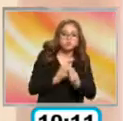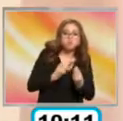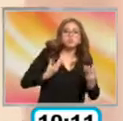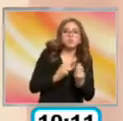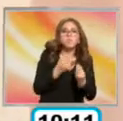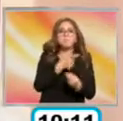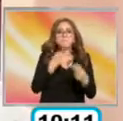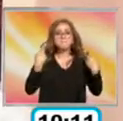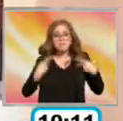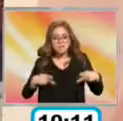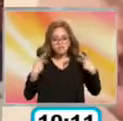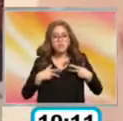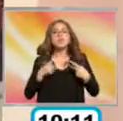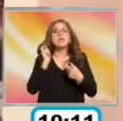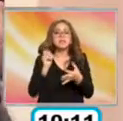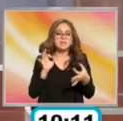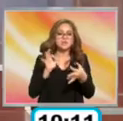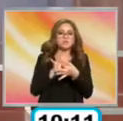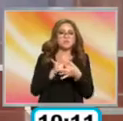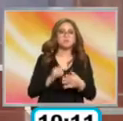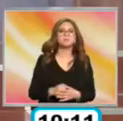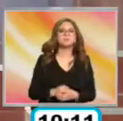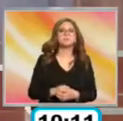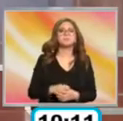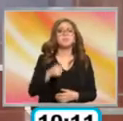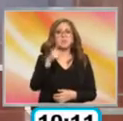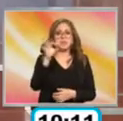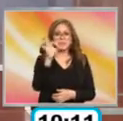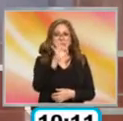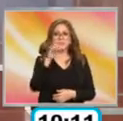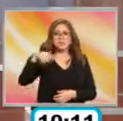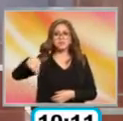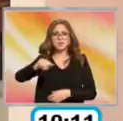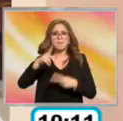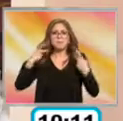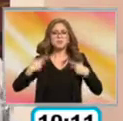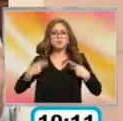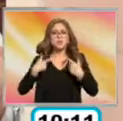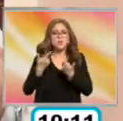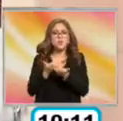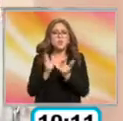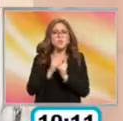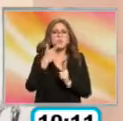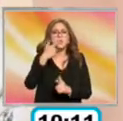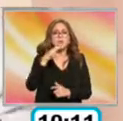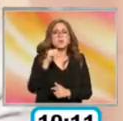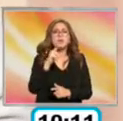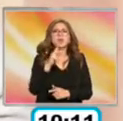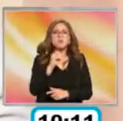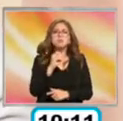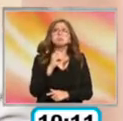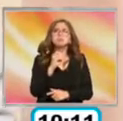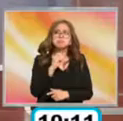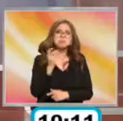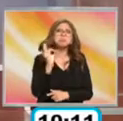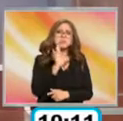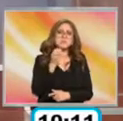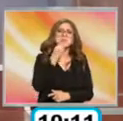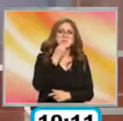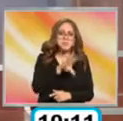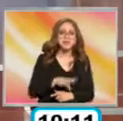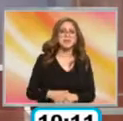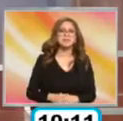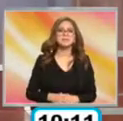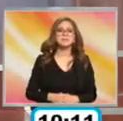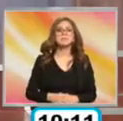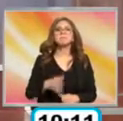la gente disfruta mucho, esa unión entre nosotros. Algo con los gruperos, estaría bien que hicieras. Estaría padrísimo, ¿verdad? Fíjate tú, sí. Ahí vamos.